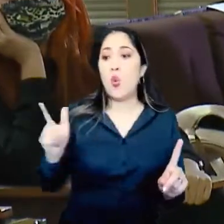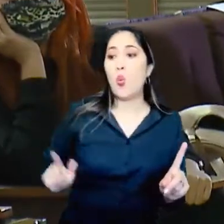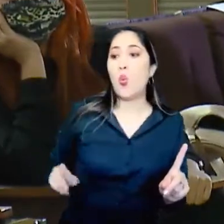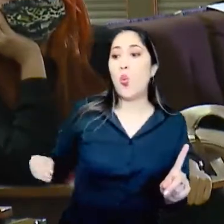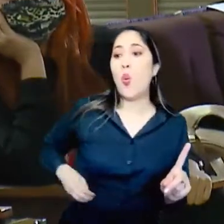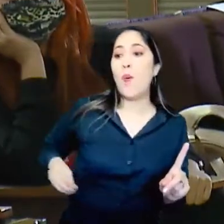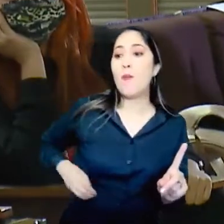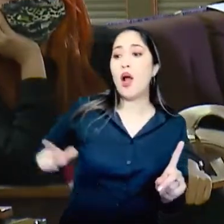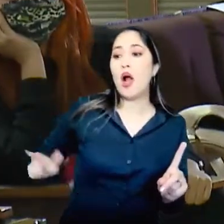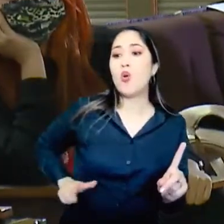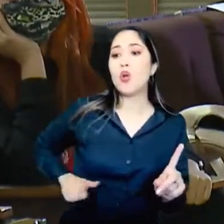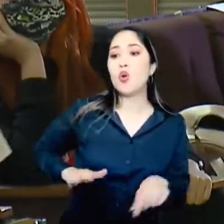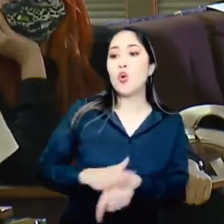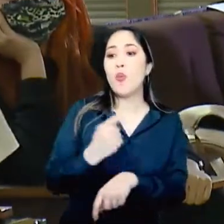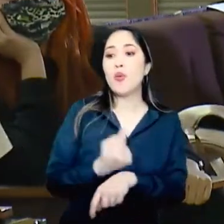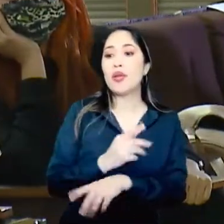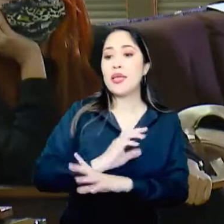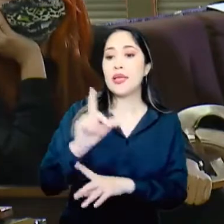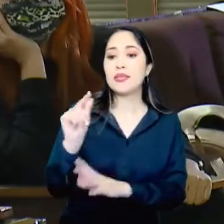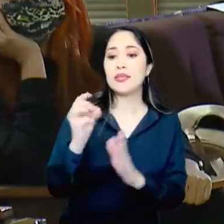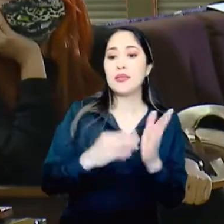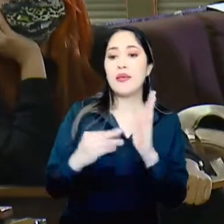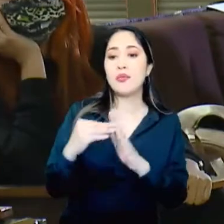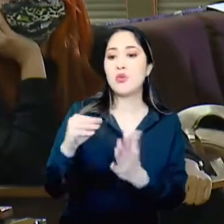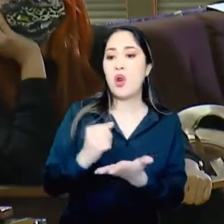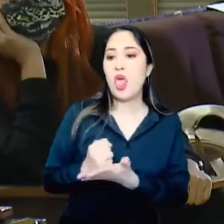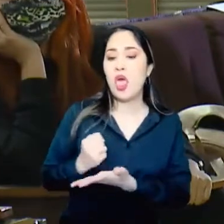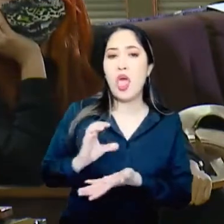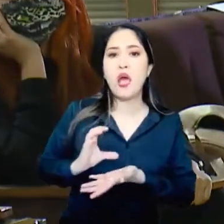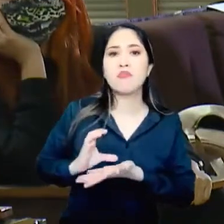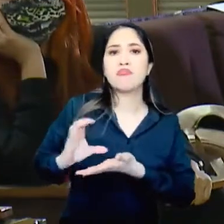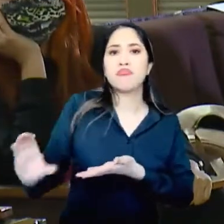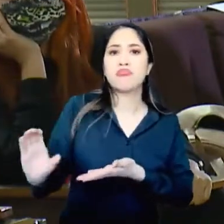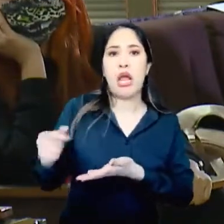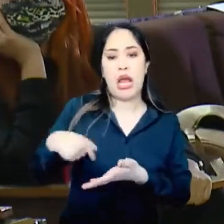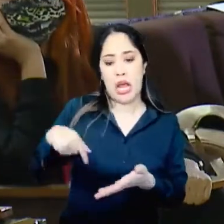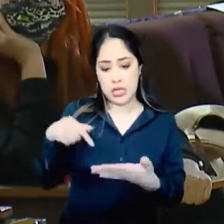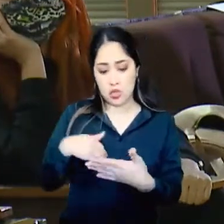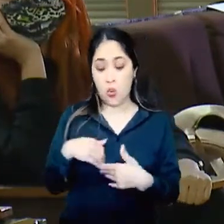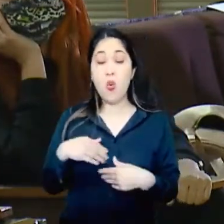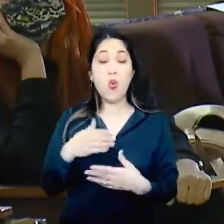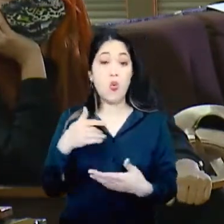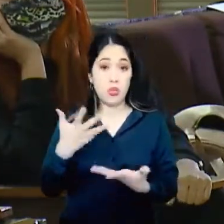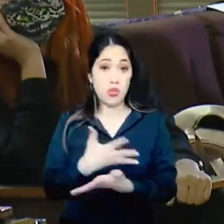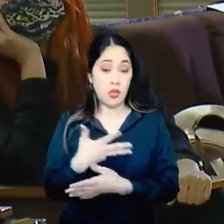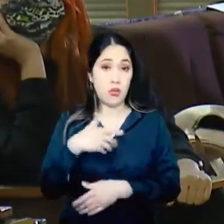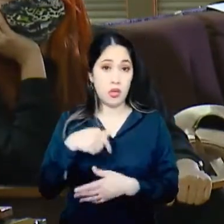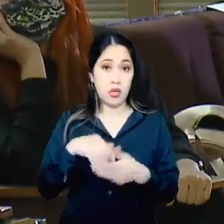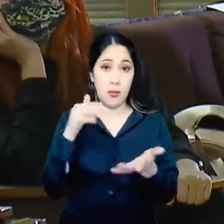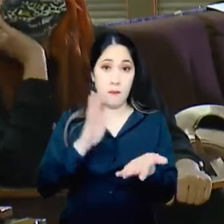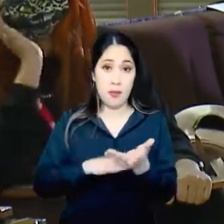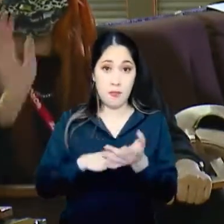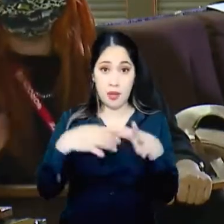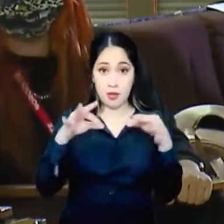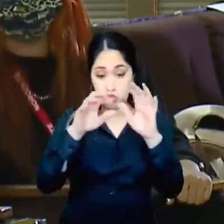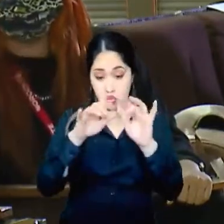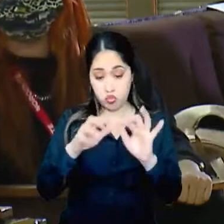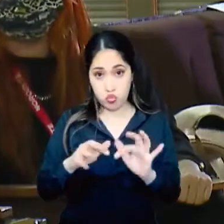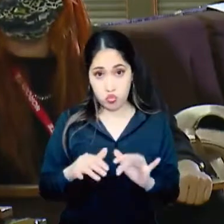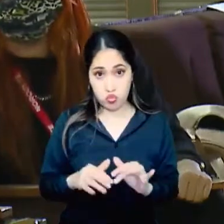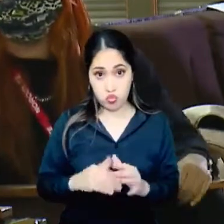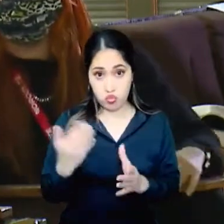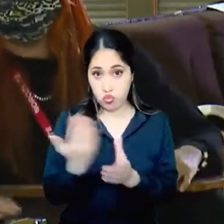70 millones de pesos. Aquí tengo los documentos, es decir, todo lo que le digo está documentado. No